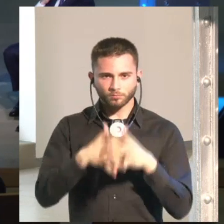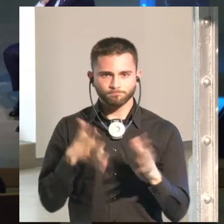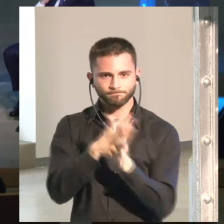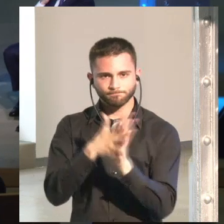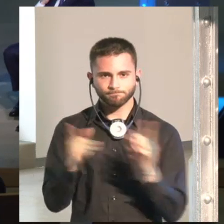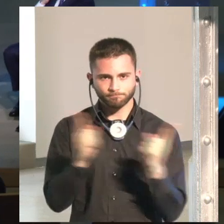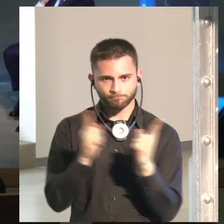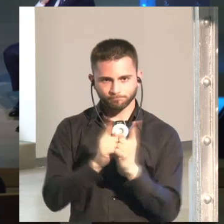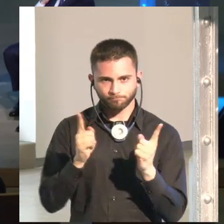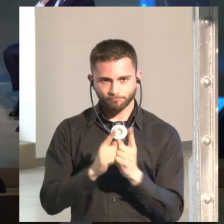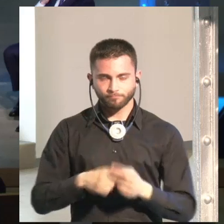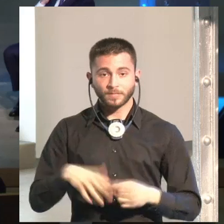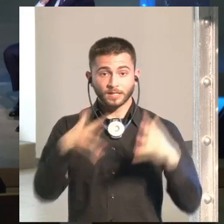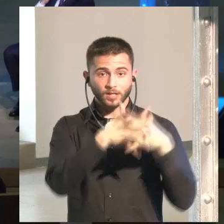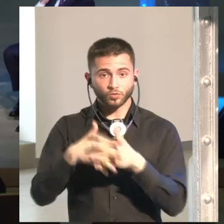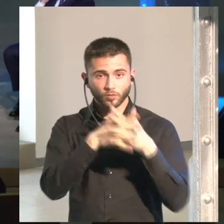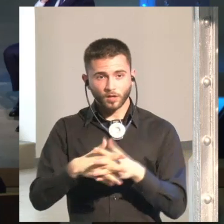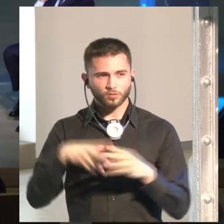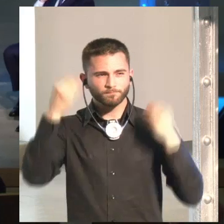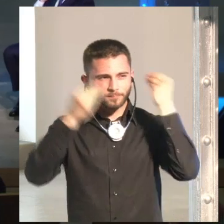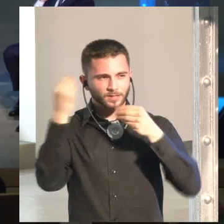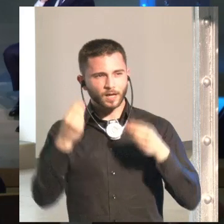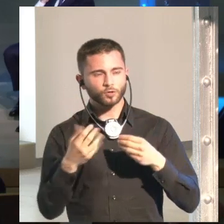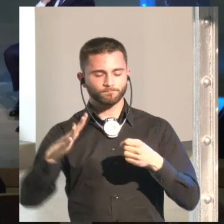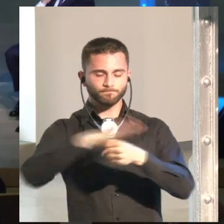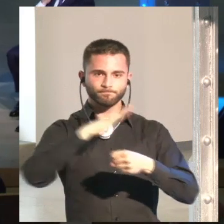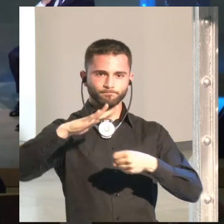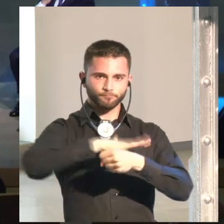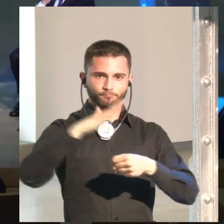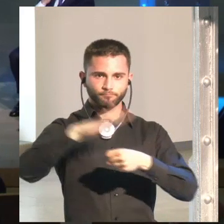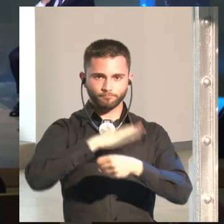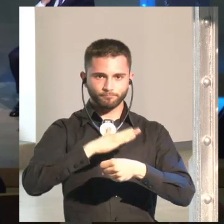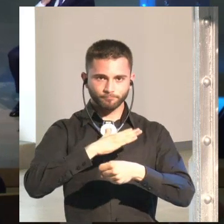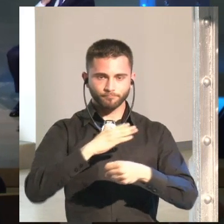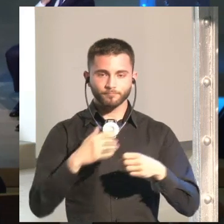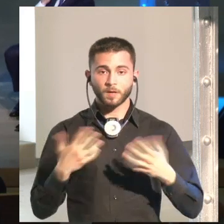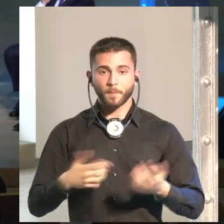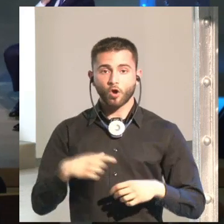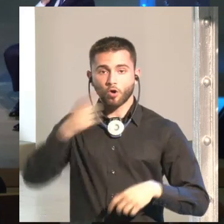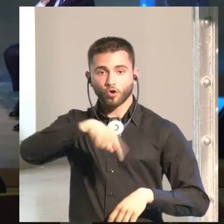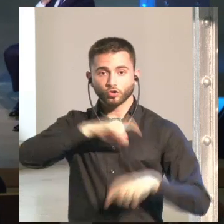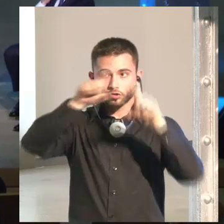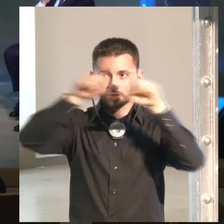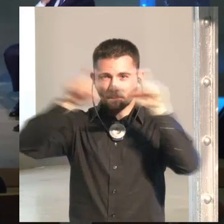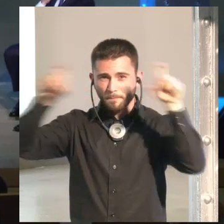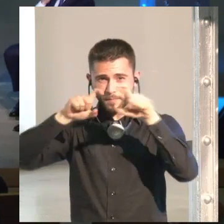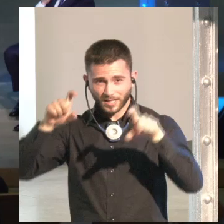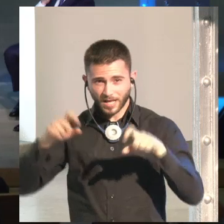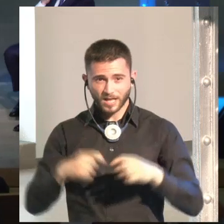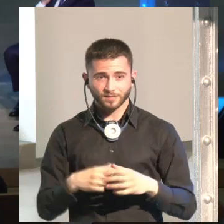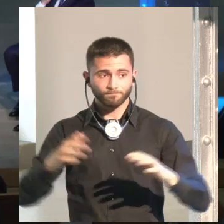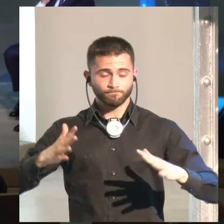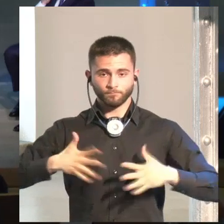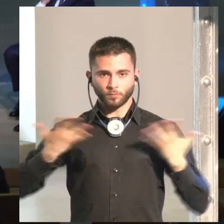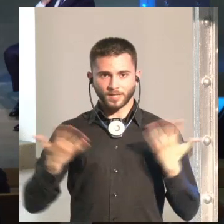nosotros solemos mirar a Estados Unidos para buscar inspiración. Pero nosotros como empresas tenemos una